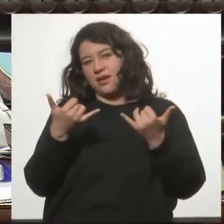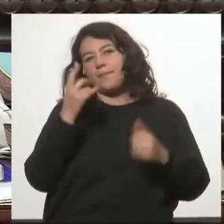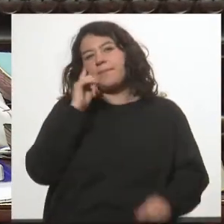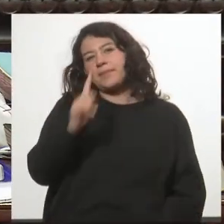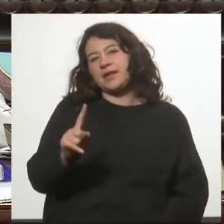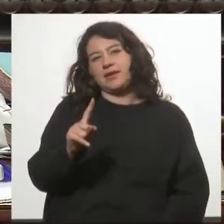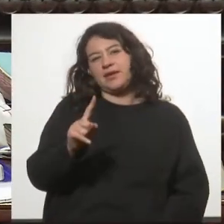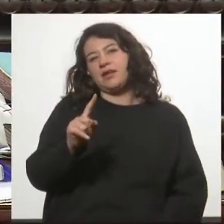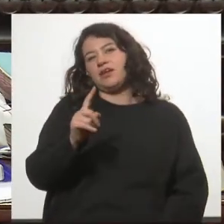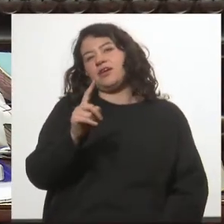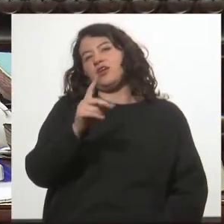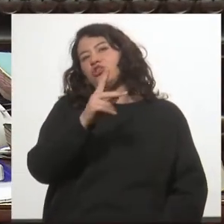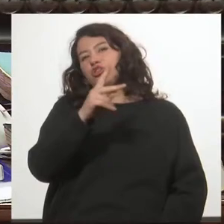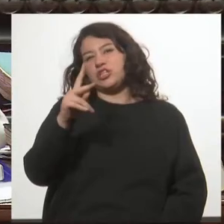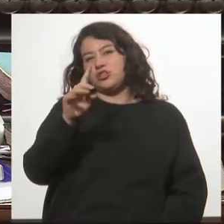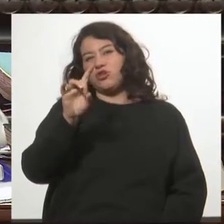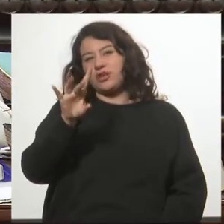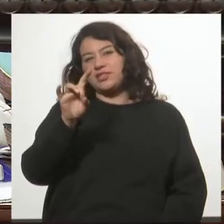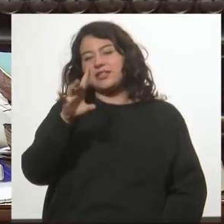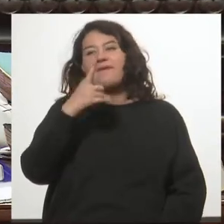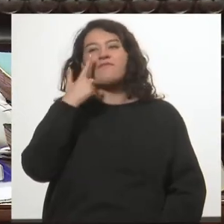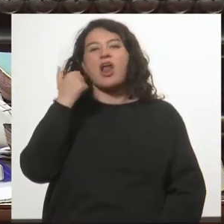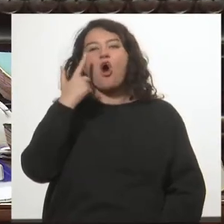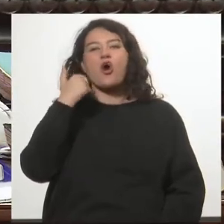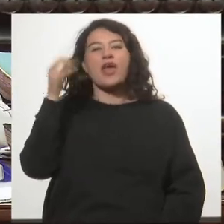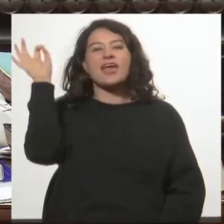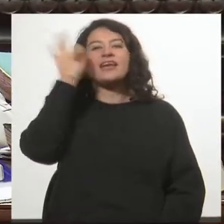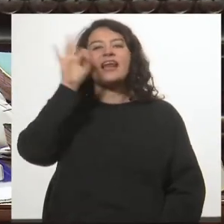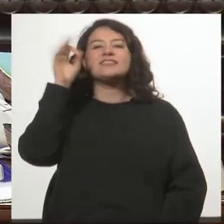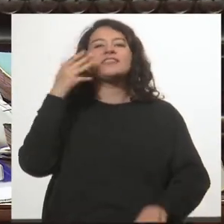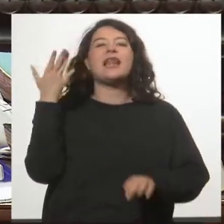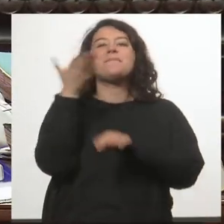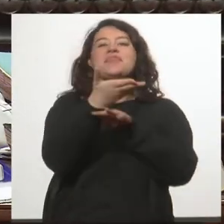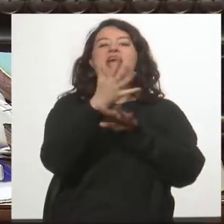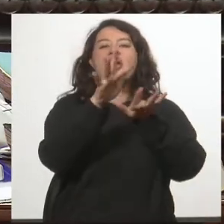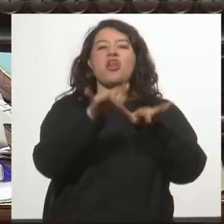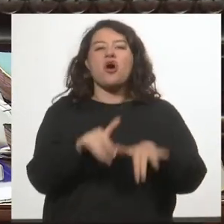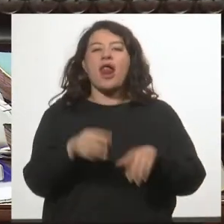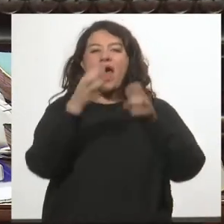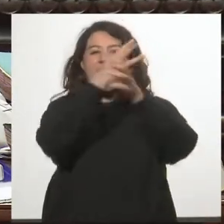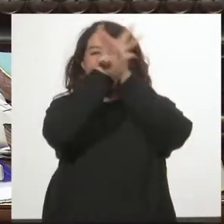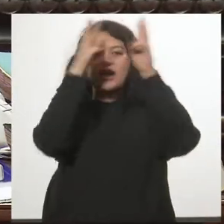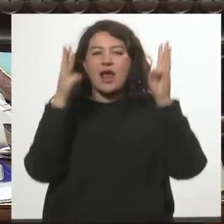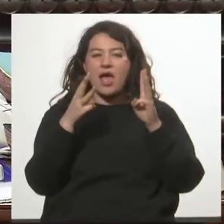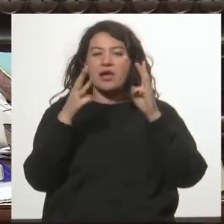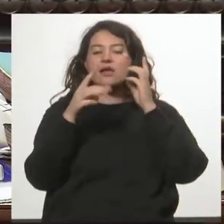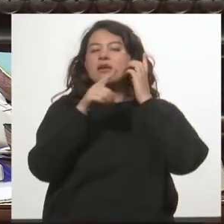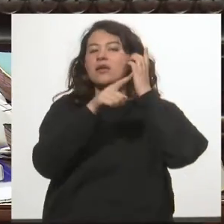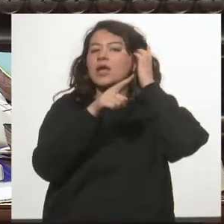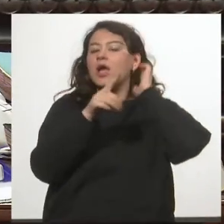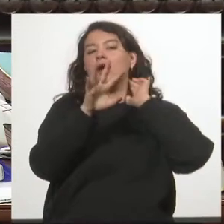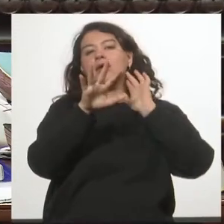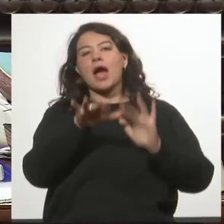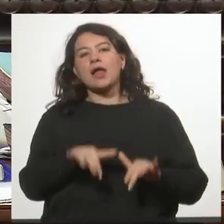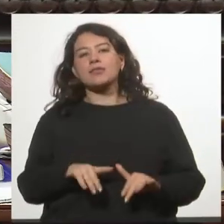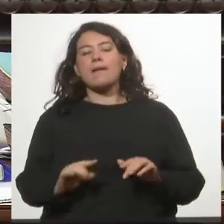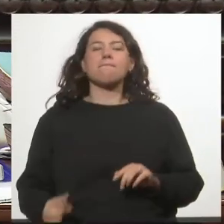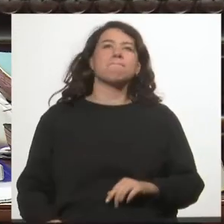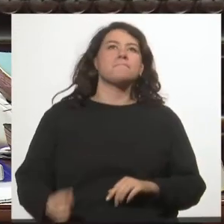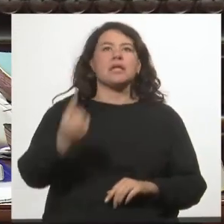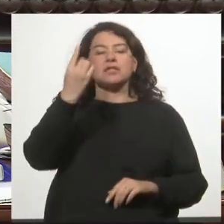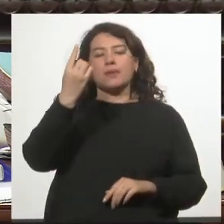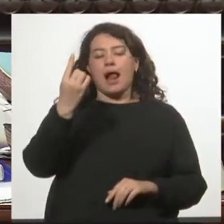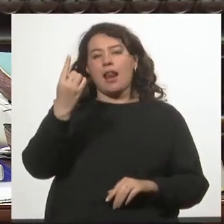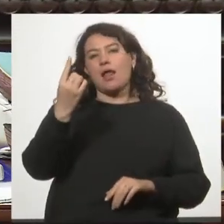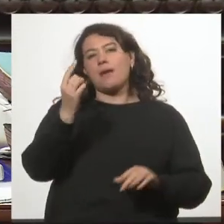1215 cuando los varones ingleses le exigen al rey juan sin tierra la carta magna para